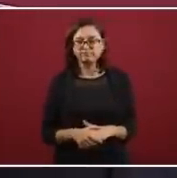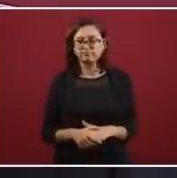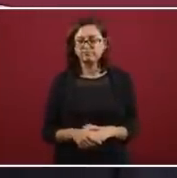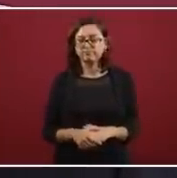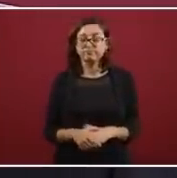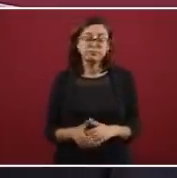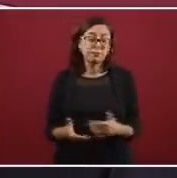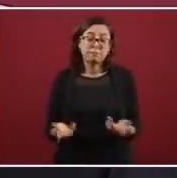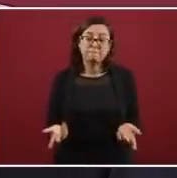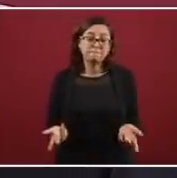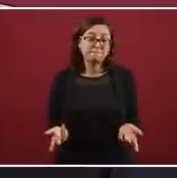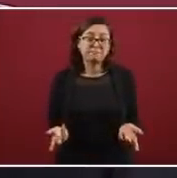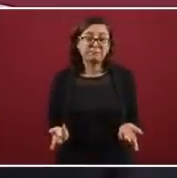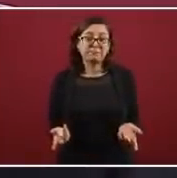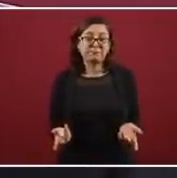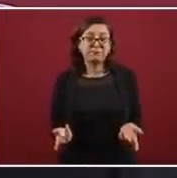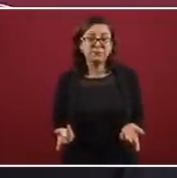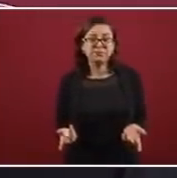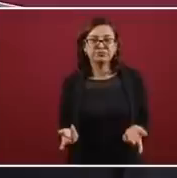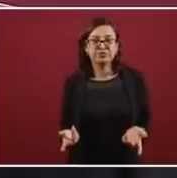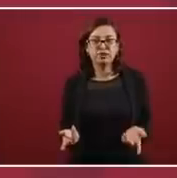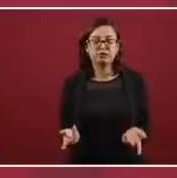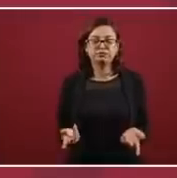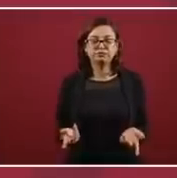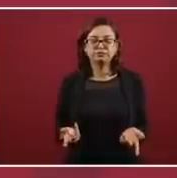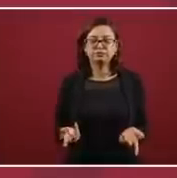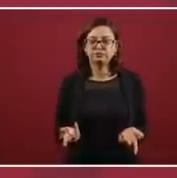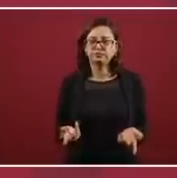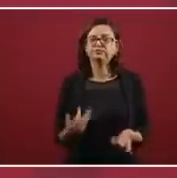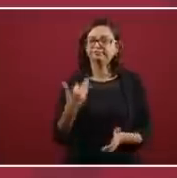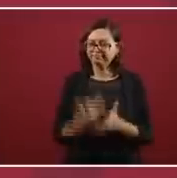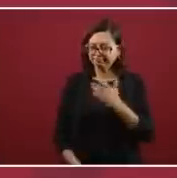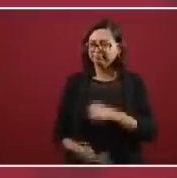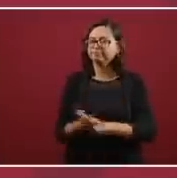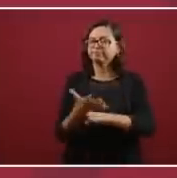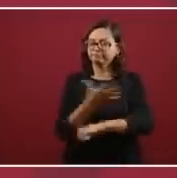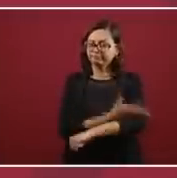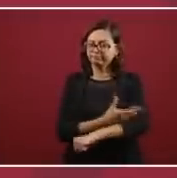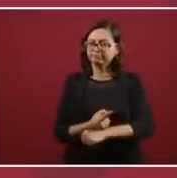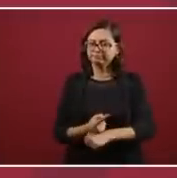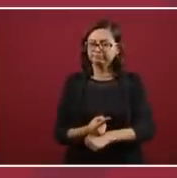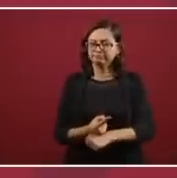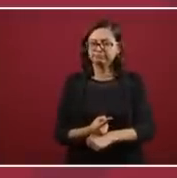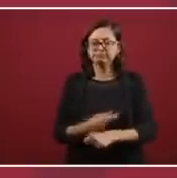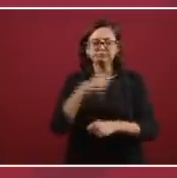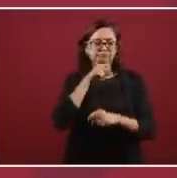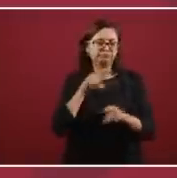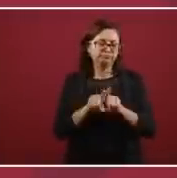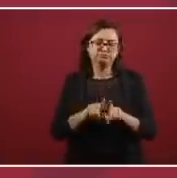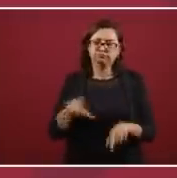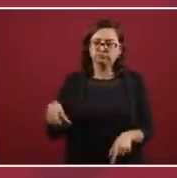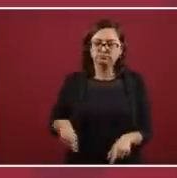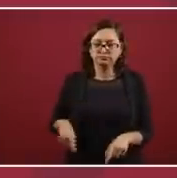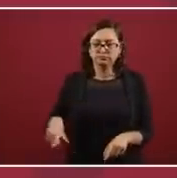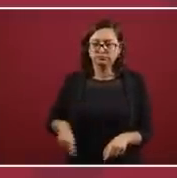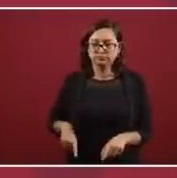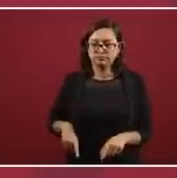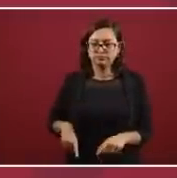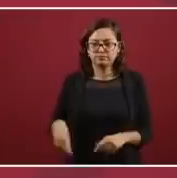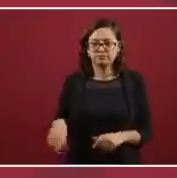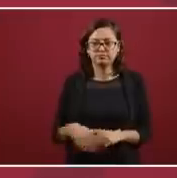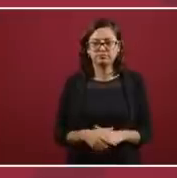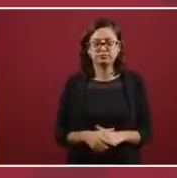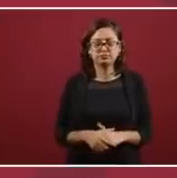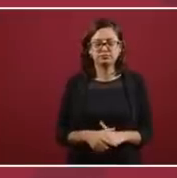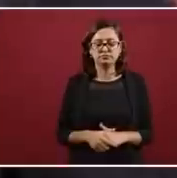No se actúa con honestidad. Y lo mismo en el gobierno.